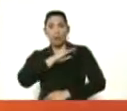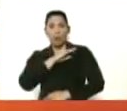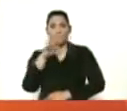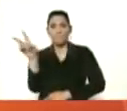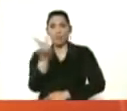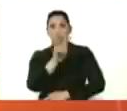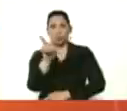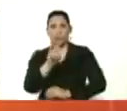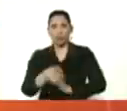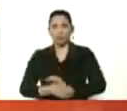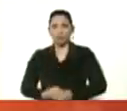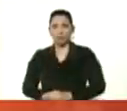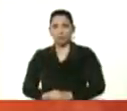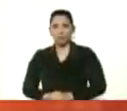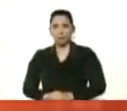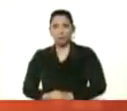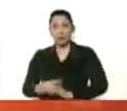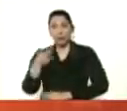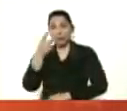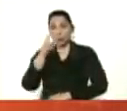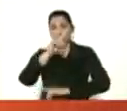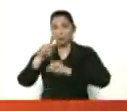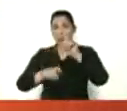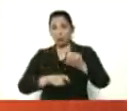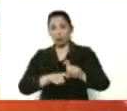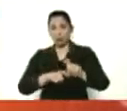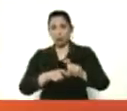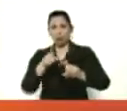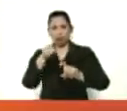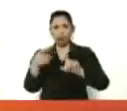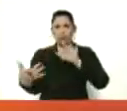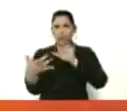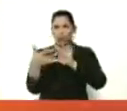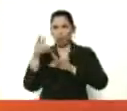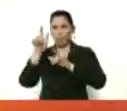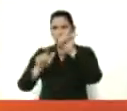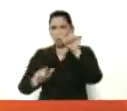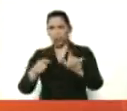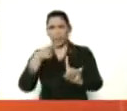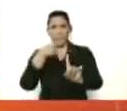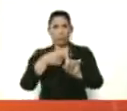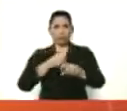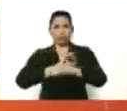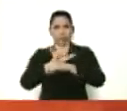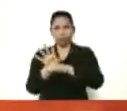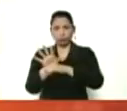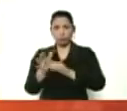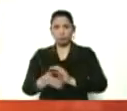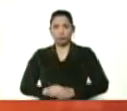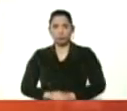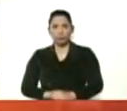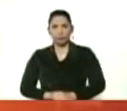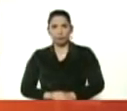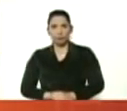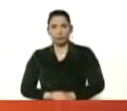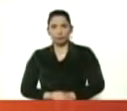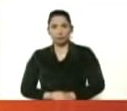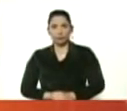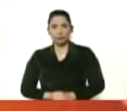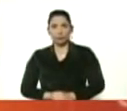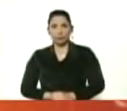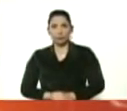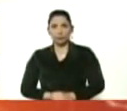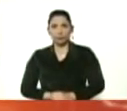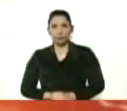es. Segunda pregunta, ¿has tenido contacto con una persona positiva a COVID?